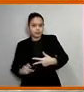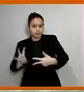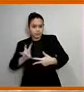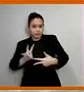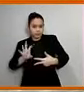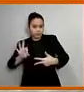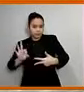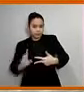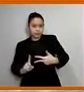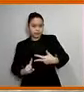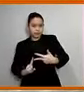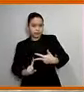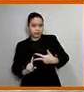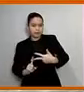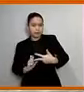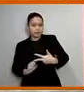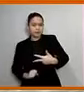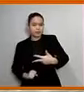79, tercer y último número.